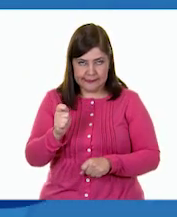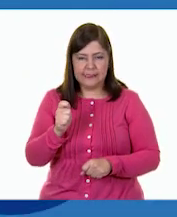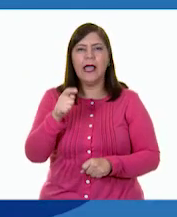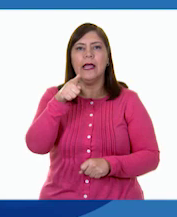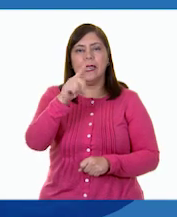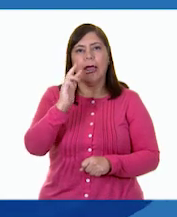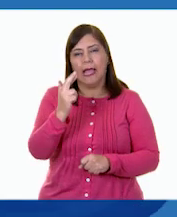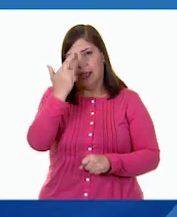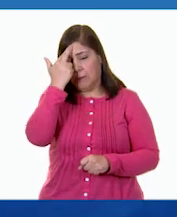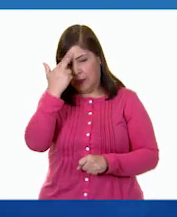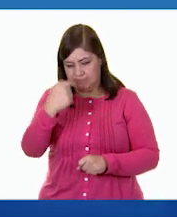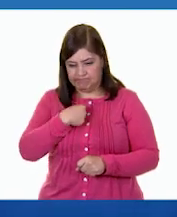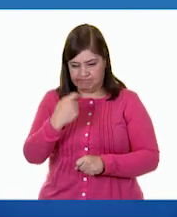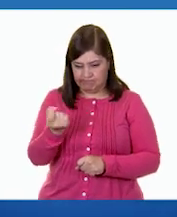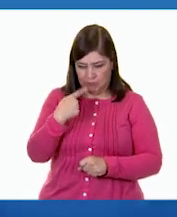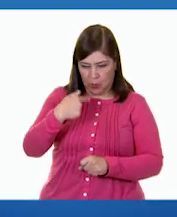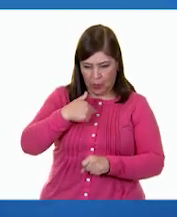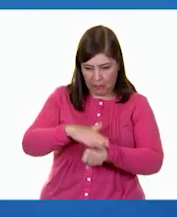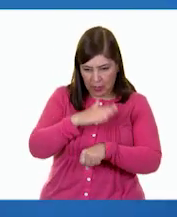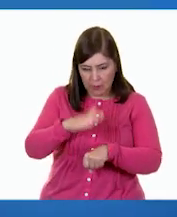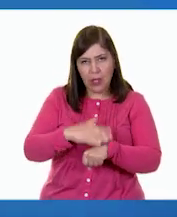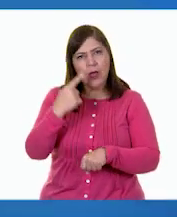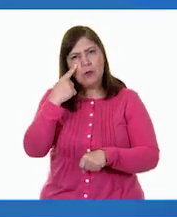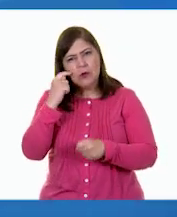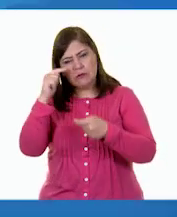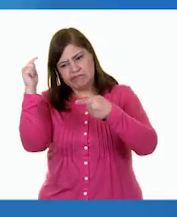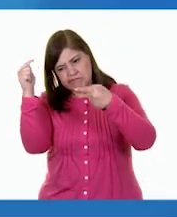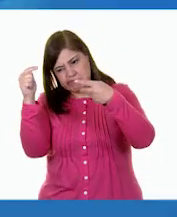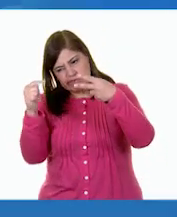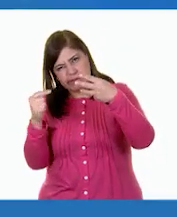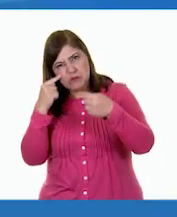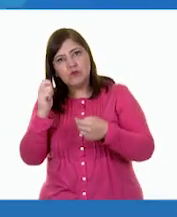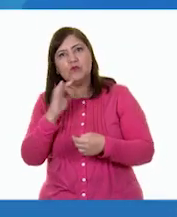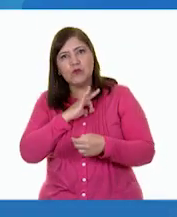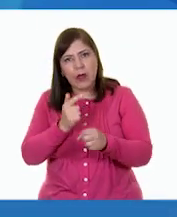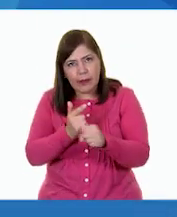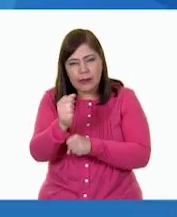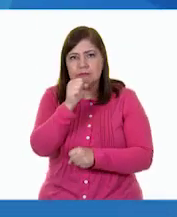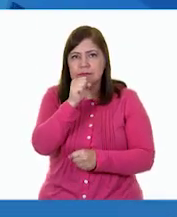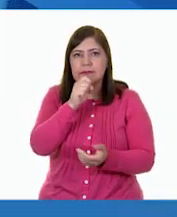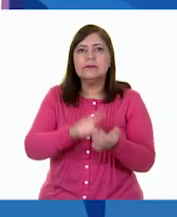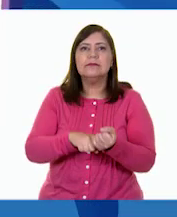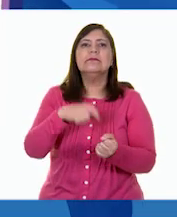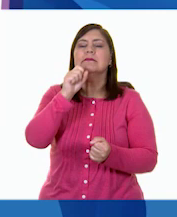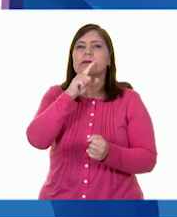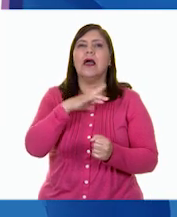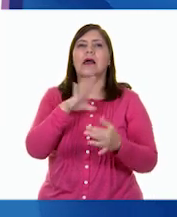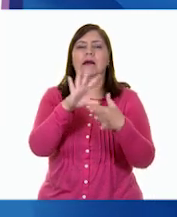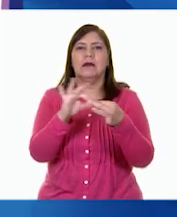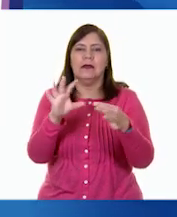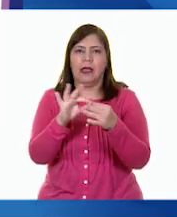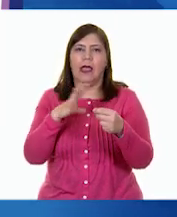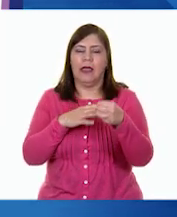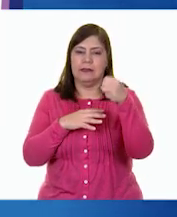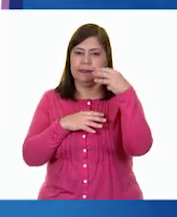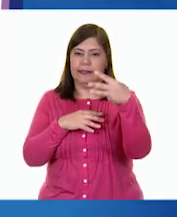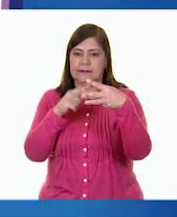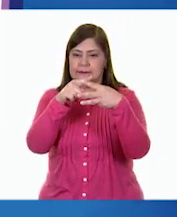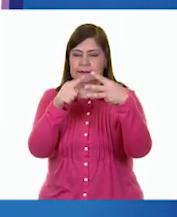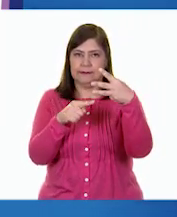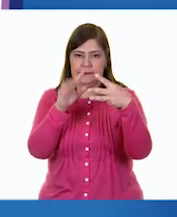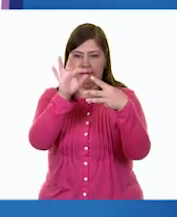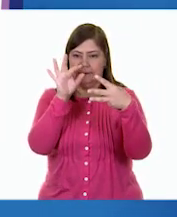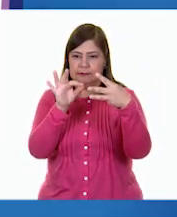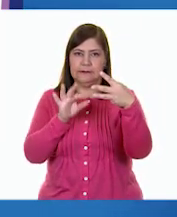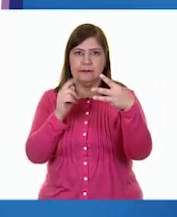nos muestra unos indicadores, llamémoslo así, y pues algunas descripciones. Y tenemos tres opciones. Muy bien. Podemos